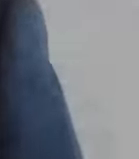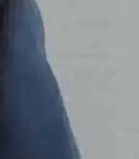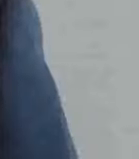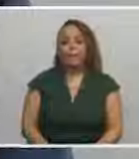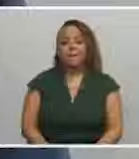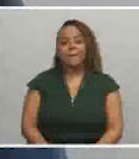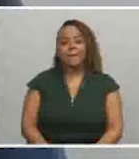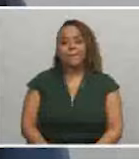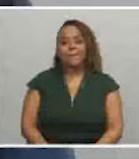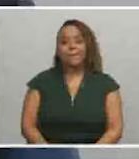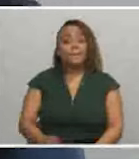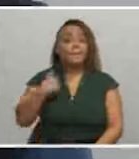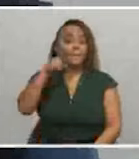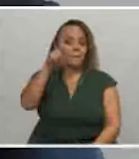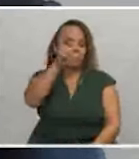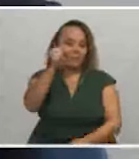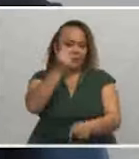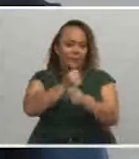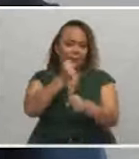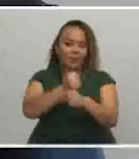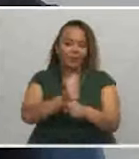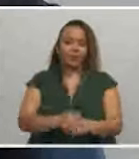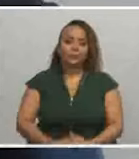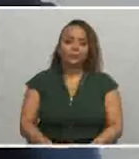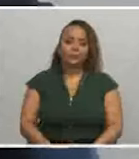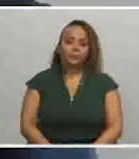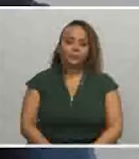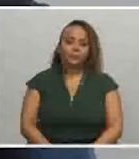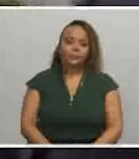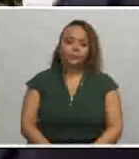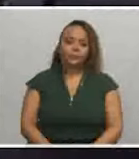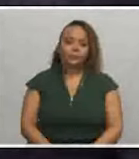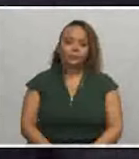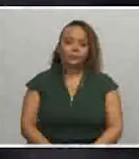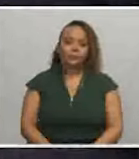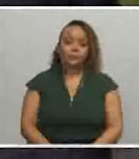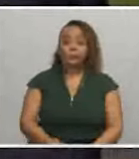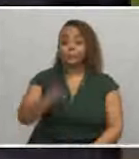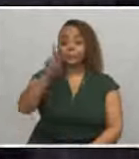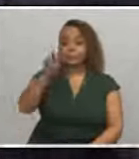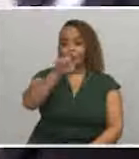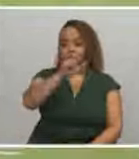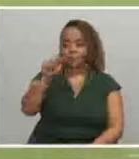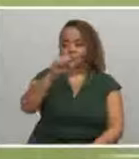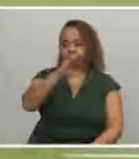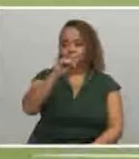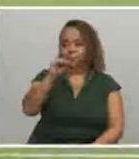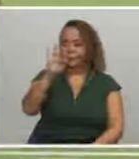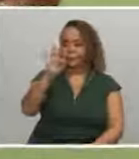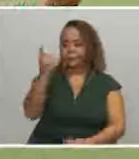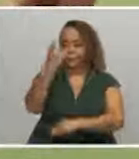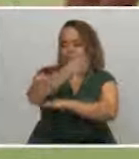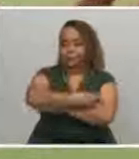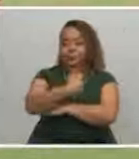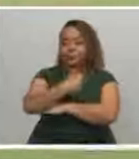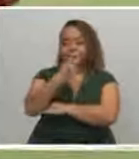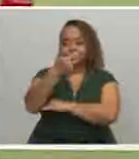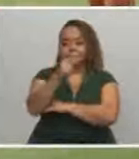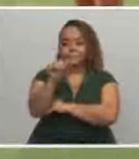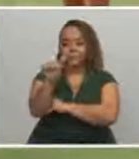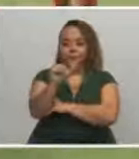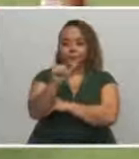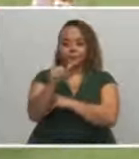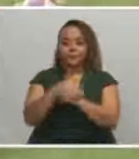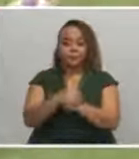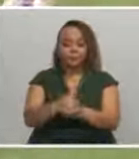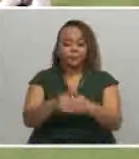Es que lo que tiene es un mes de trabajar, o sea, realmente es muy poco. 2 meses y 9 días son los que tiene Gustavo Alfaro al